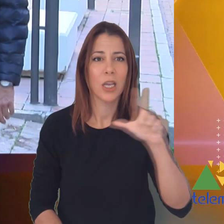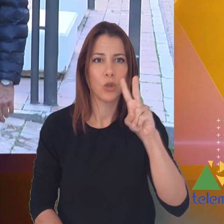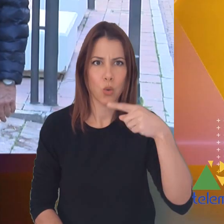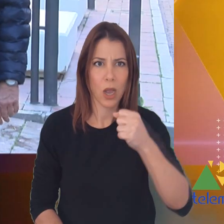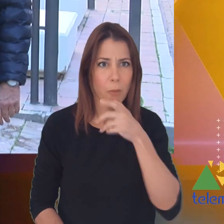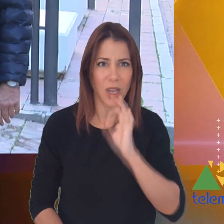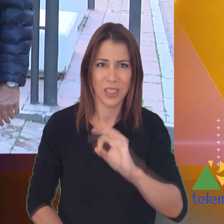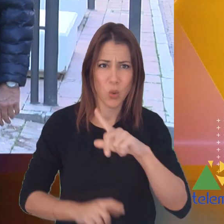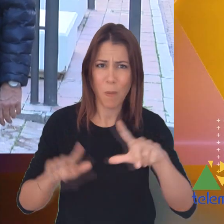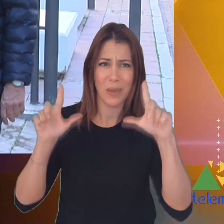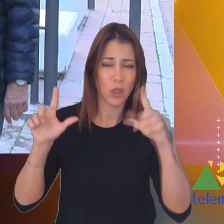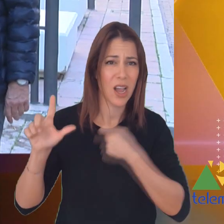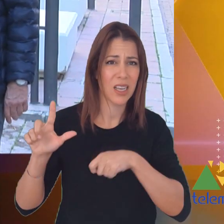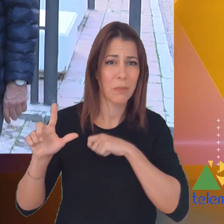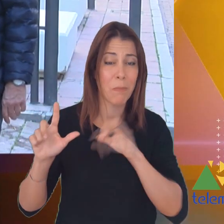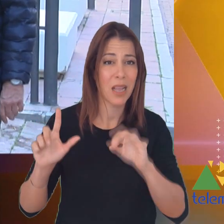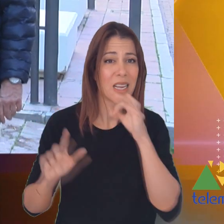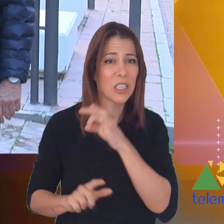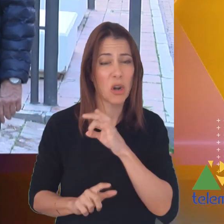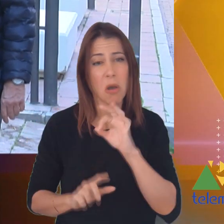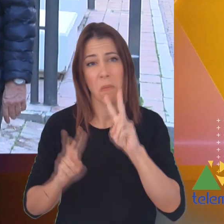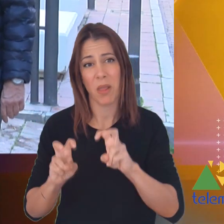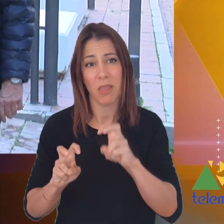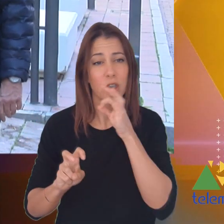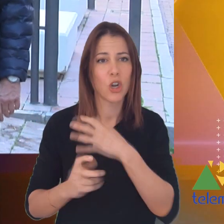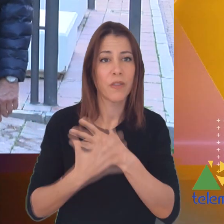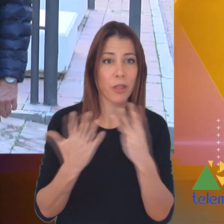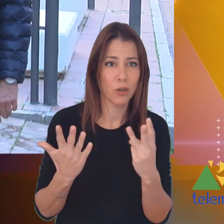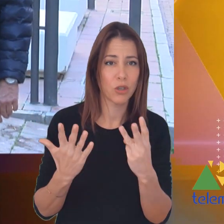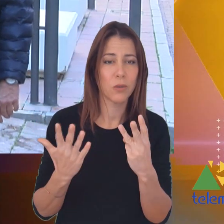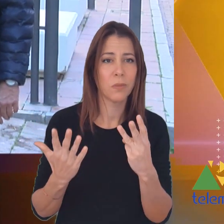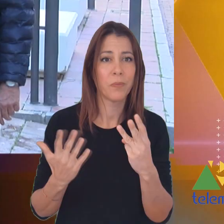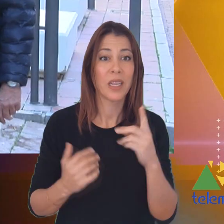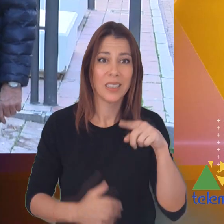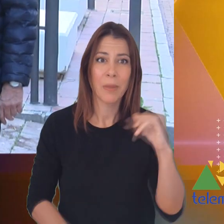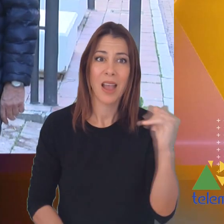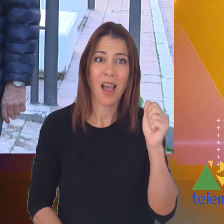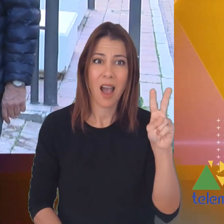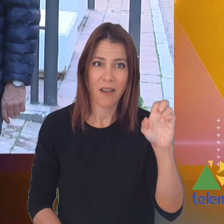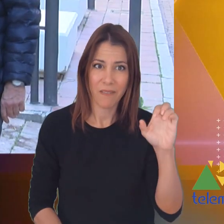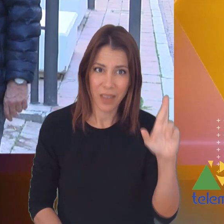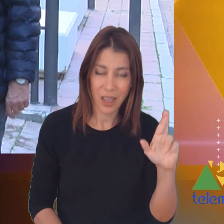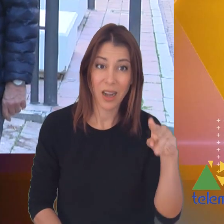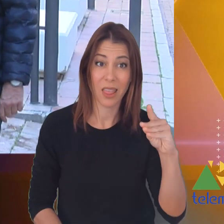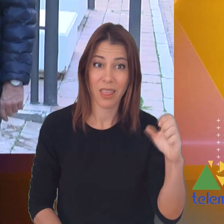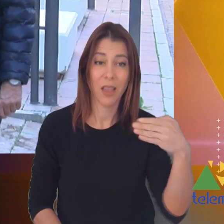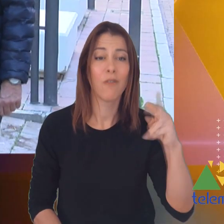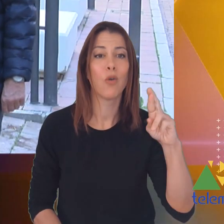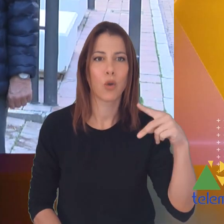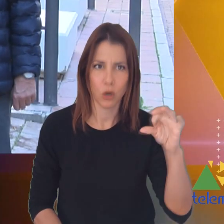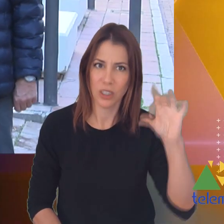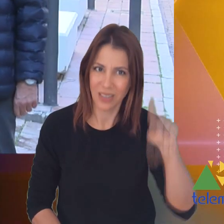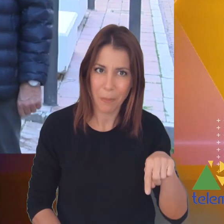personaje en la España del siglo XIX, principio del siglo XVIII, y Javier de Burgos. Casi papa, casi rey, casi santo,